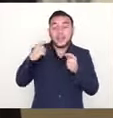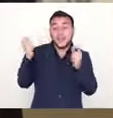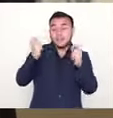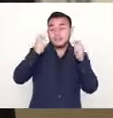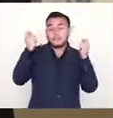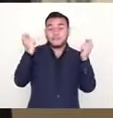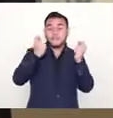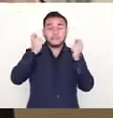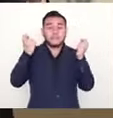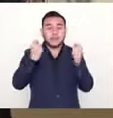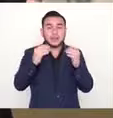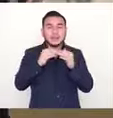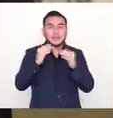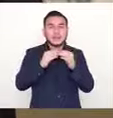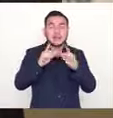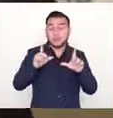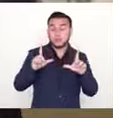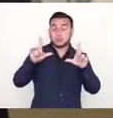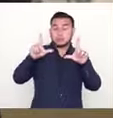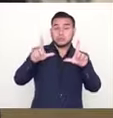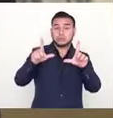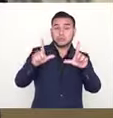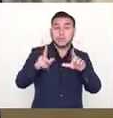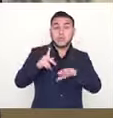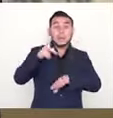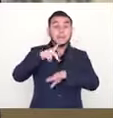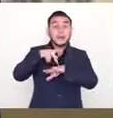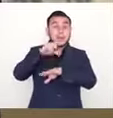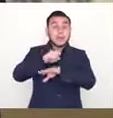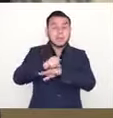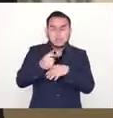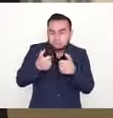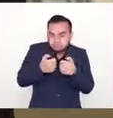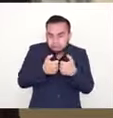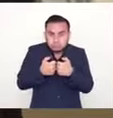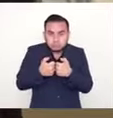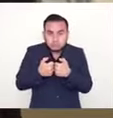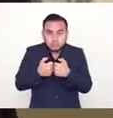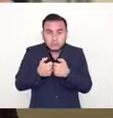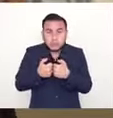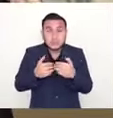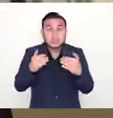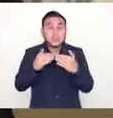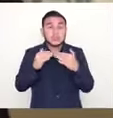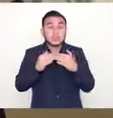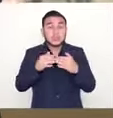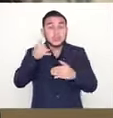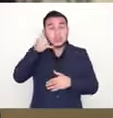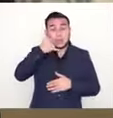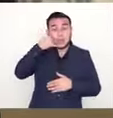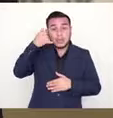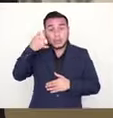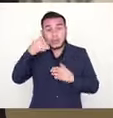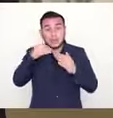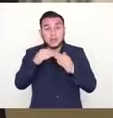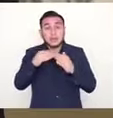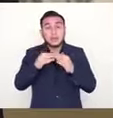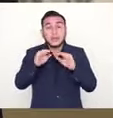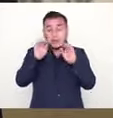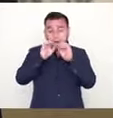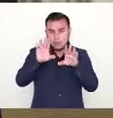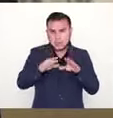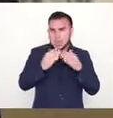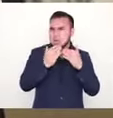licor con pantalla de plasma con play stations como en línea de internet etcétera